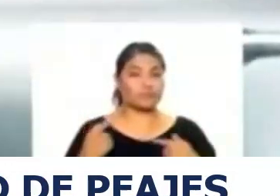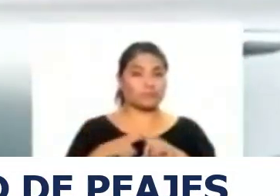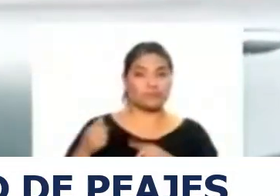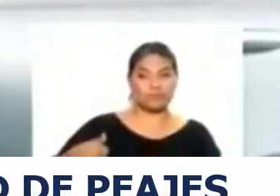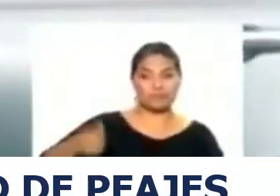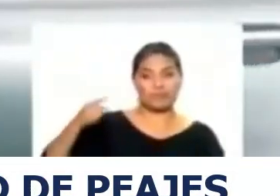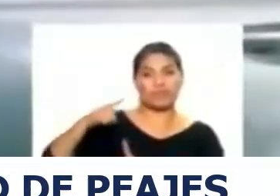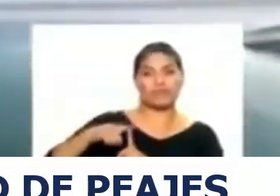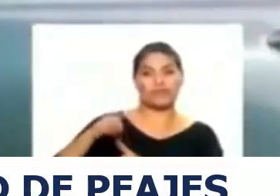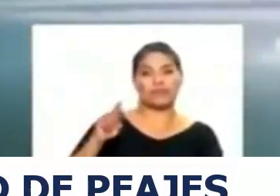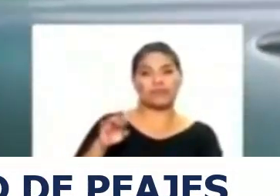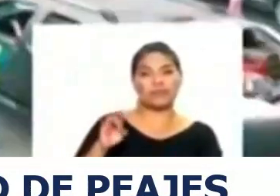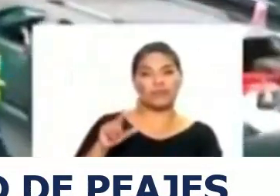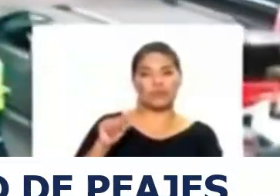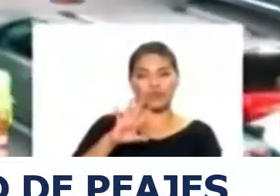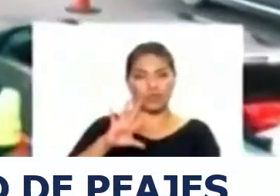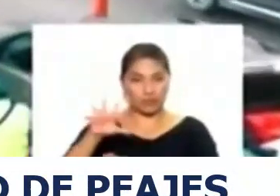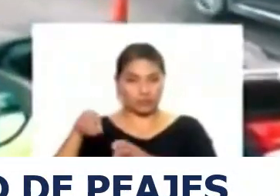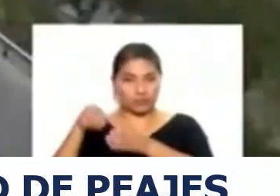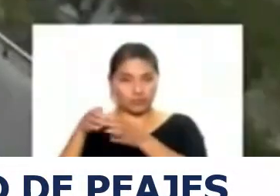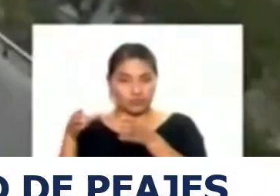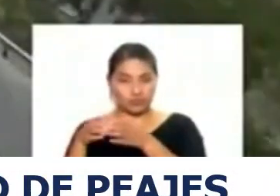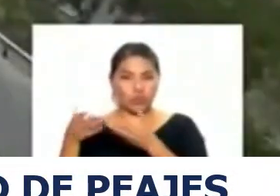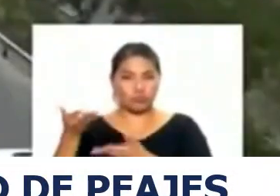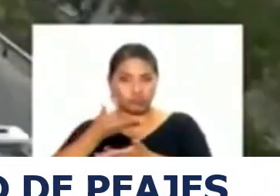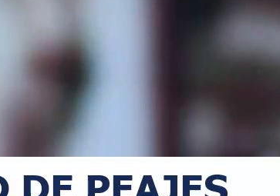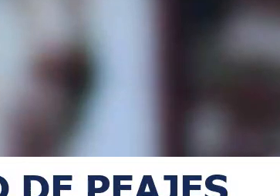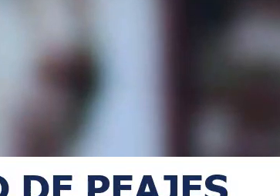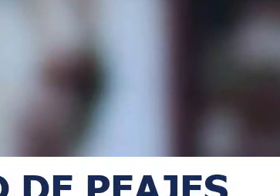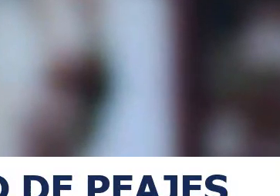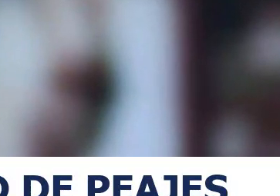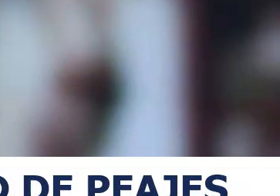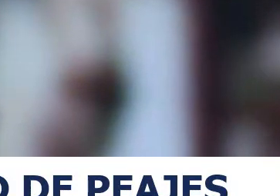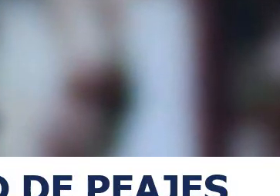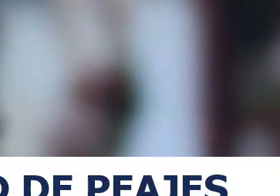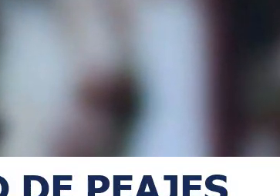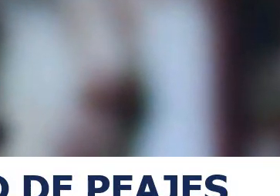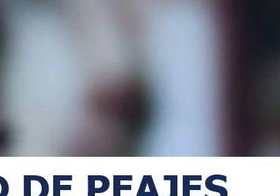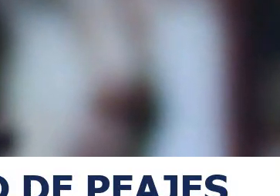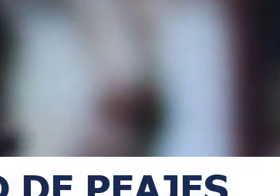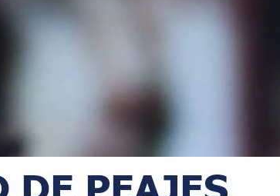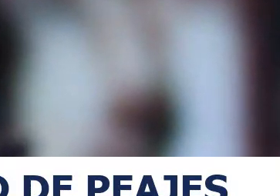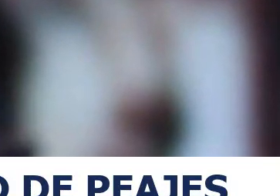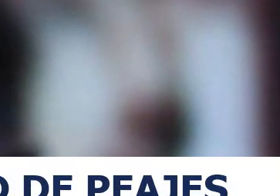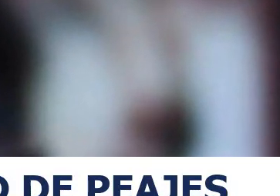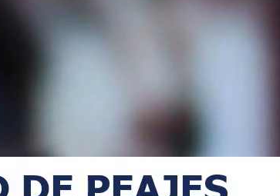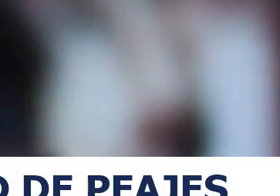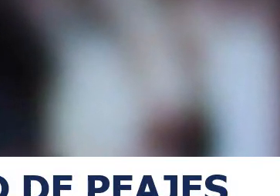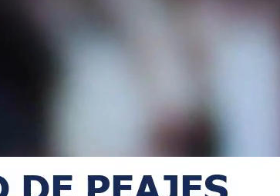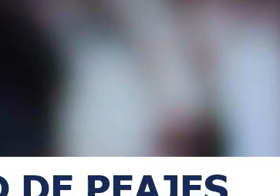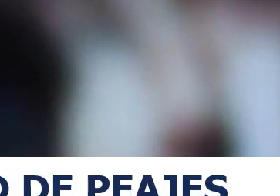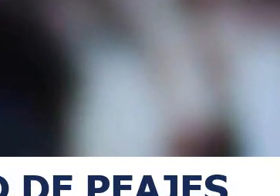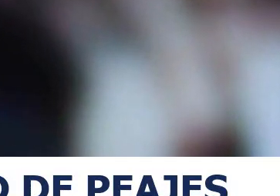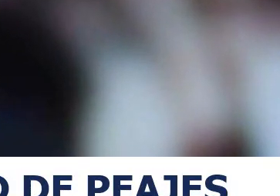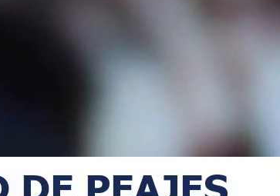no corrupción con el propósito de poner fin a los peajes de rutas de Lima. Asimismo, la autoridad edil de Lima cuestionó la gestión